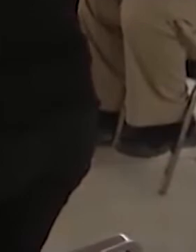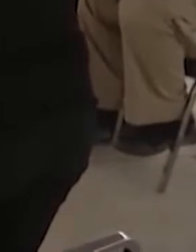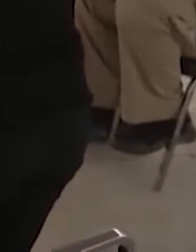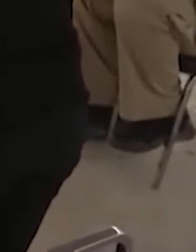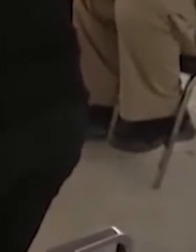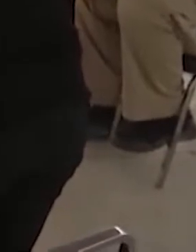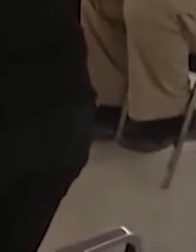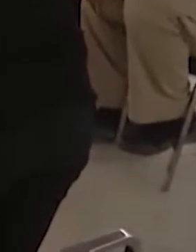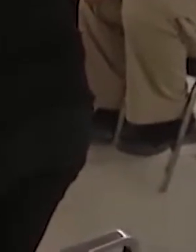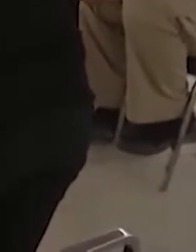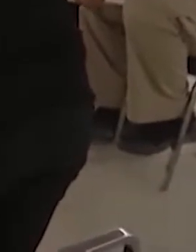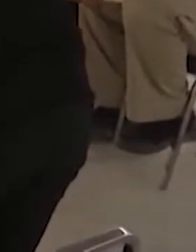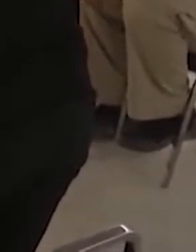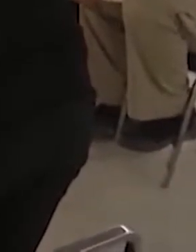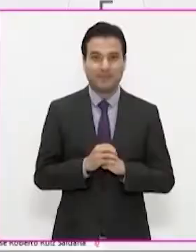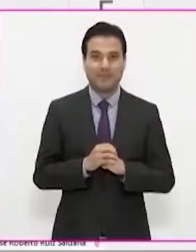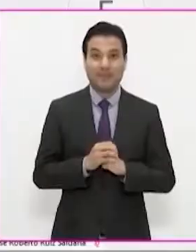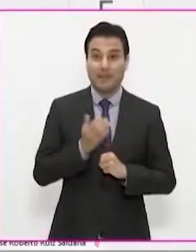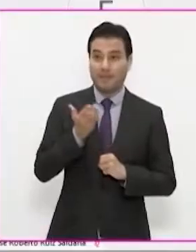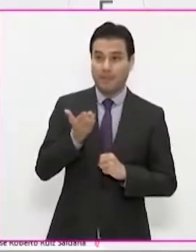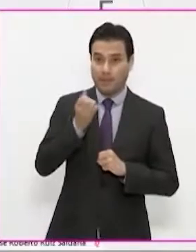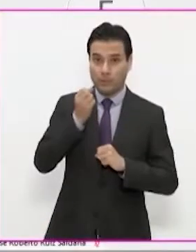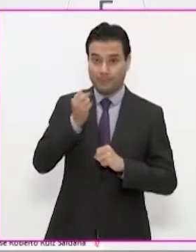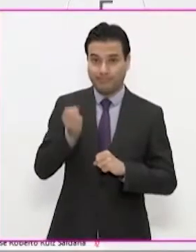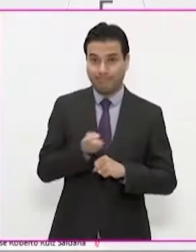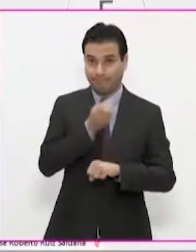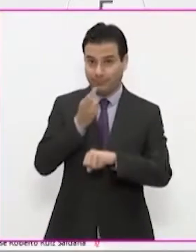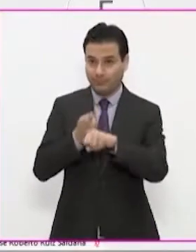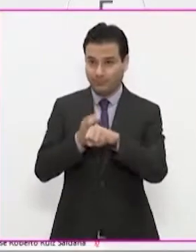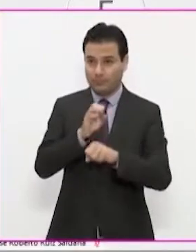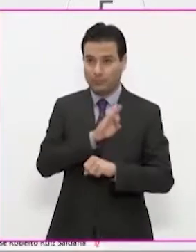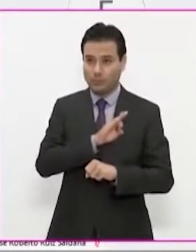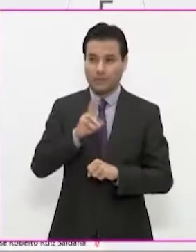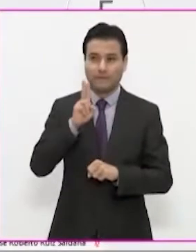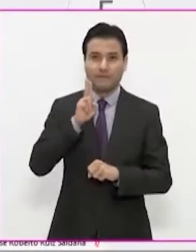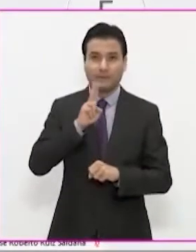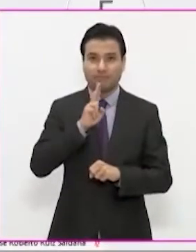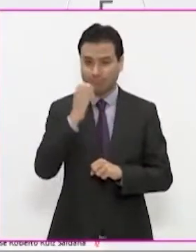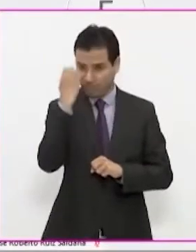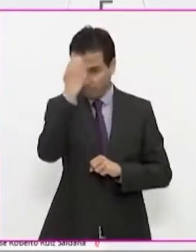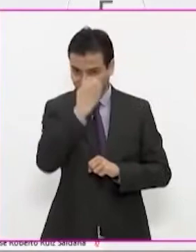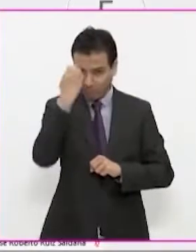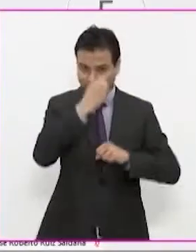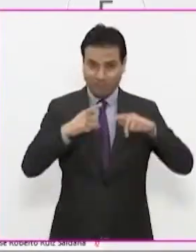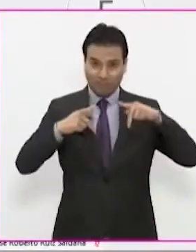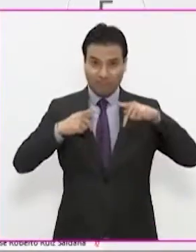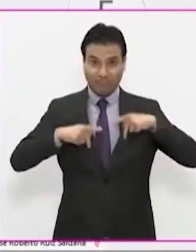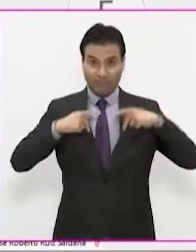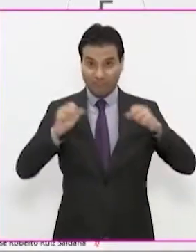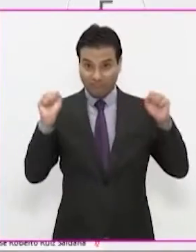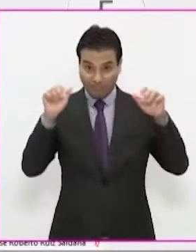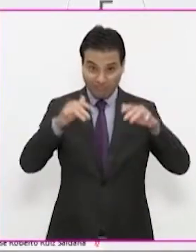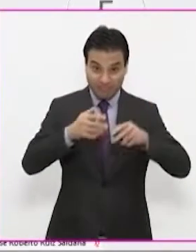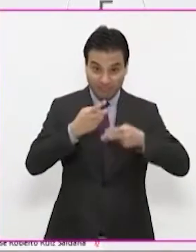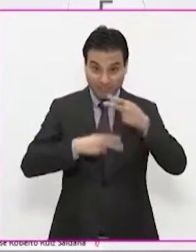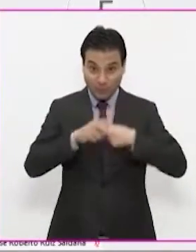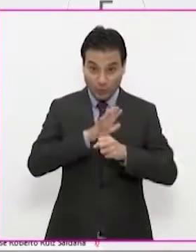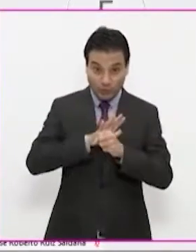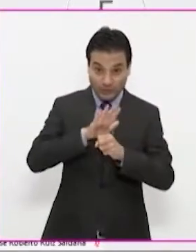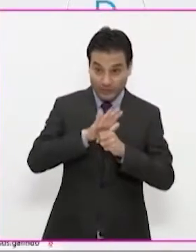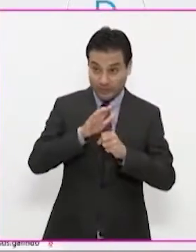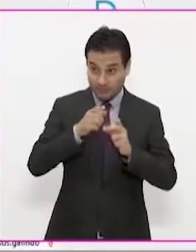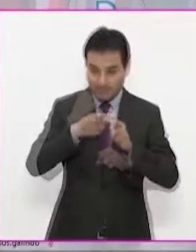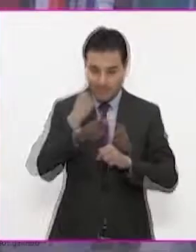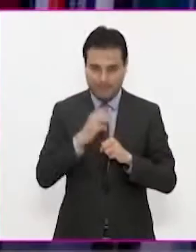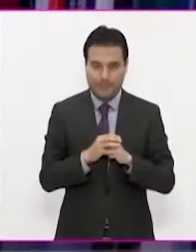recordó las actuales circunstancias sanitarias que se presentan en el país que no han sido impedimento para el desarrollo